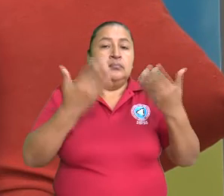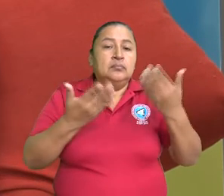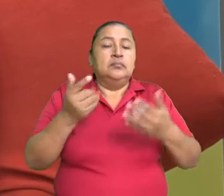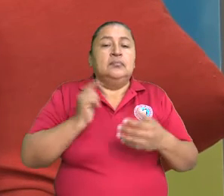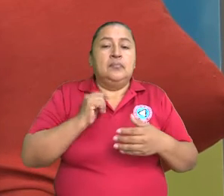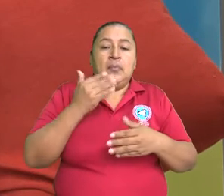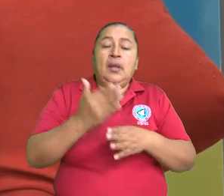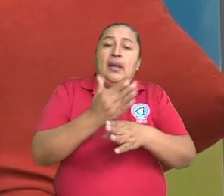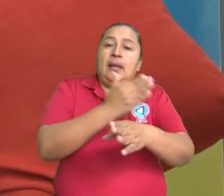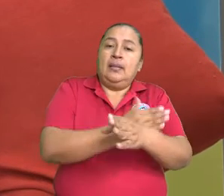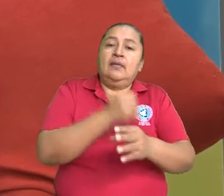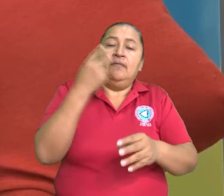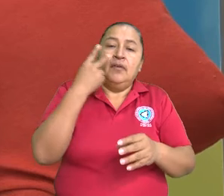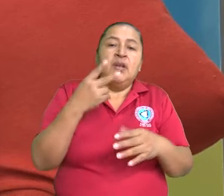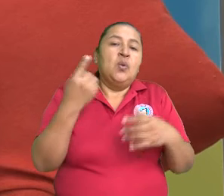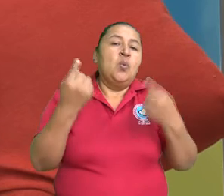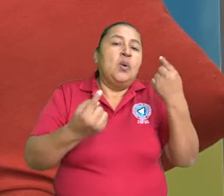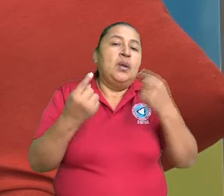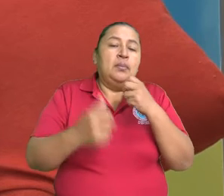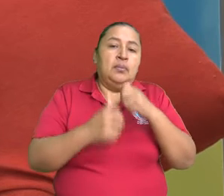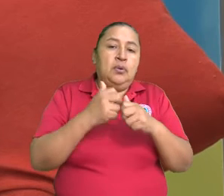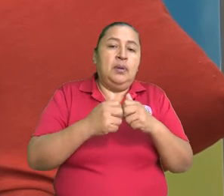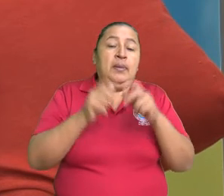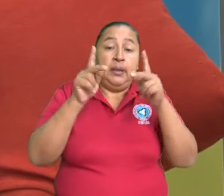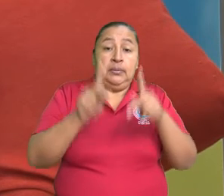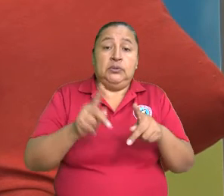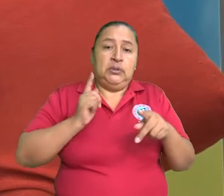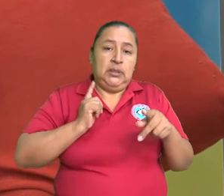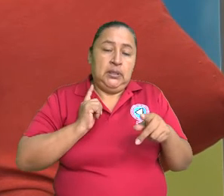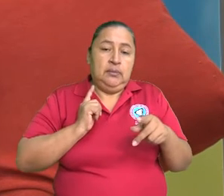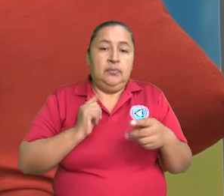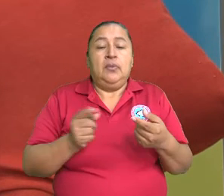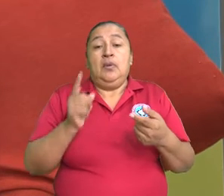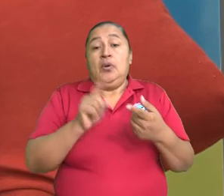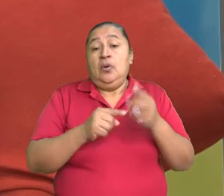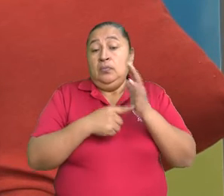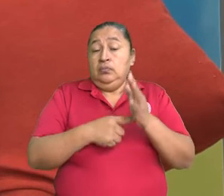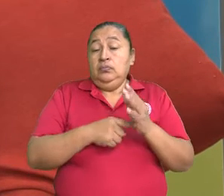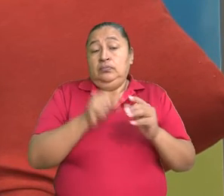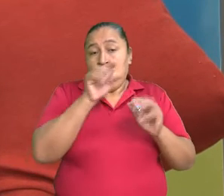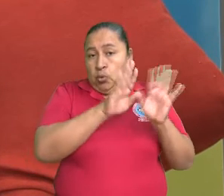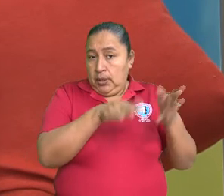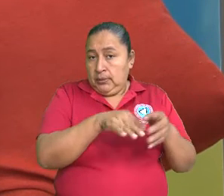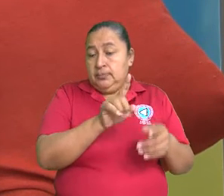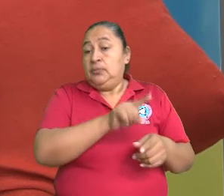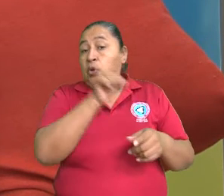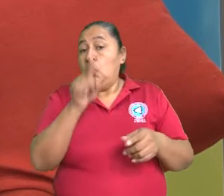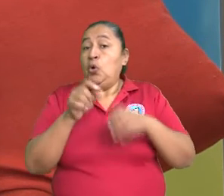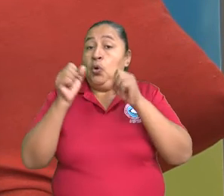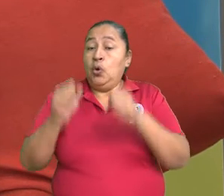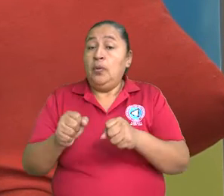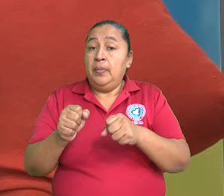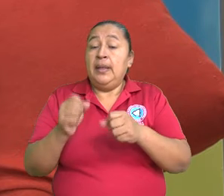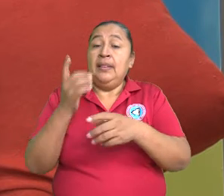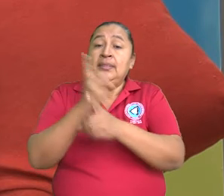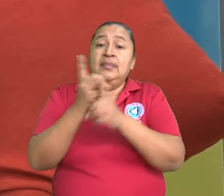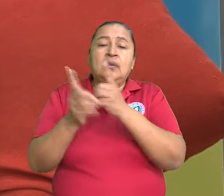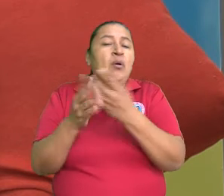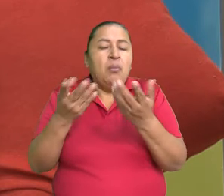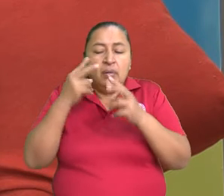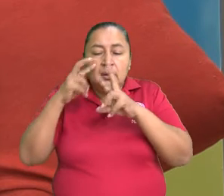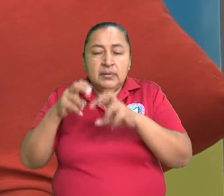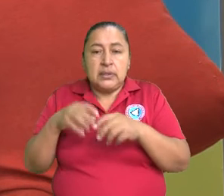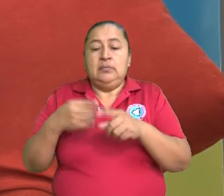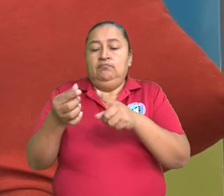ir preliminarmente viendo cuál es el problema que la paciente tiene. En el caso de los hombres, se tienen que retraer